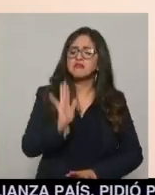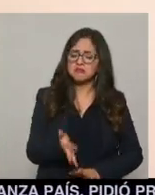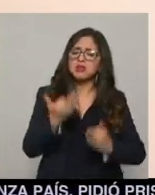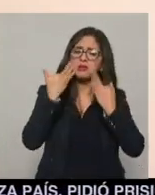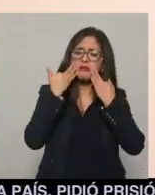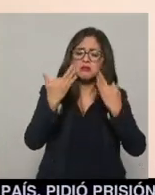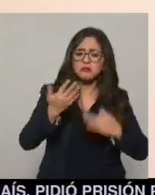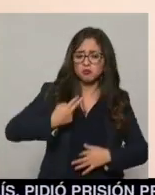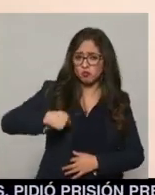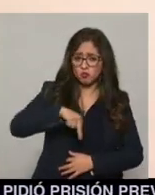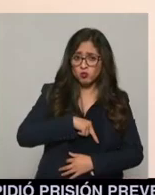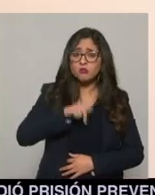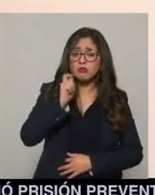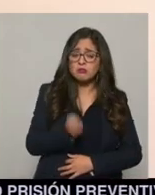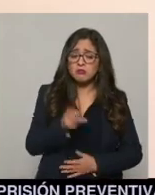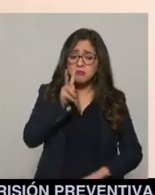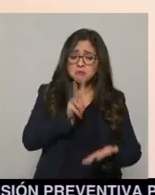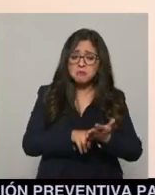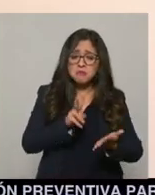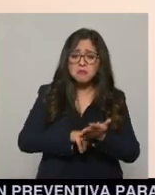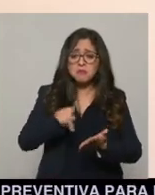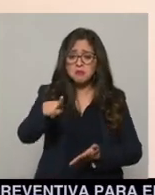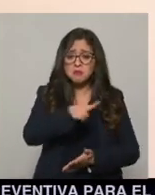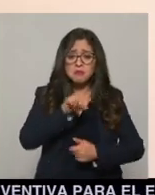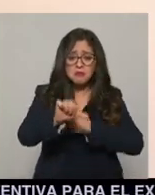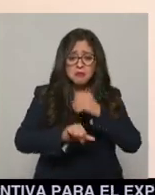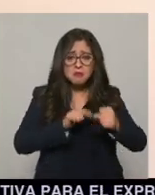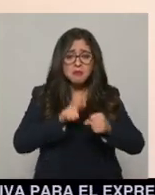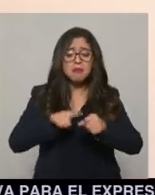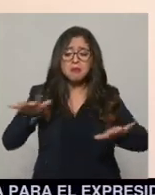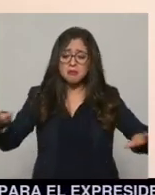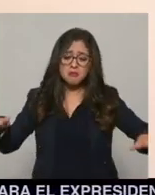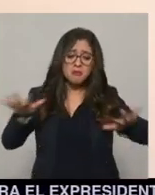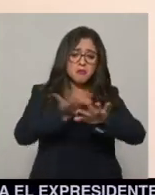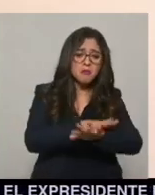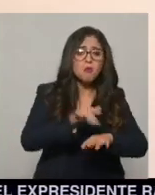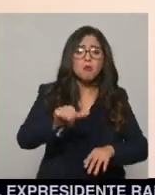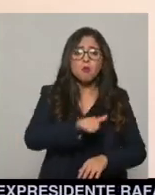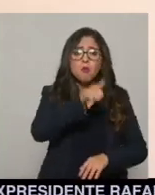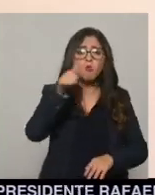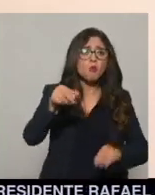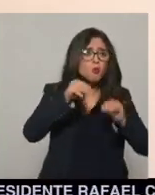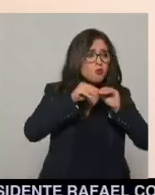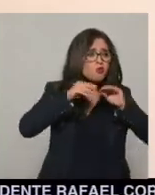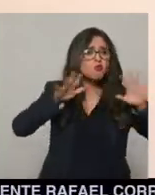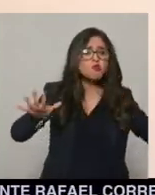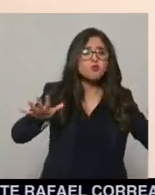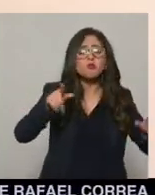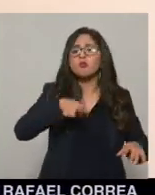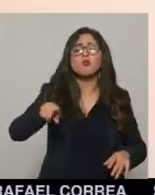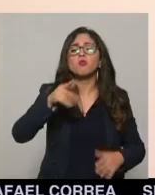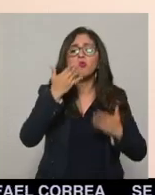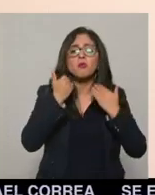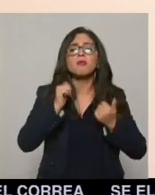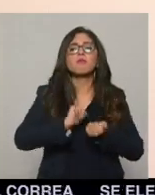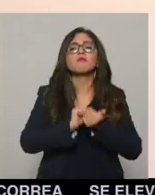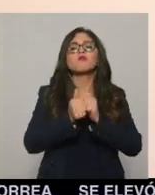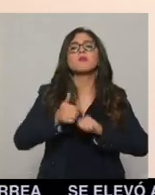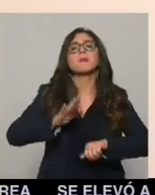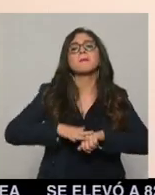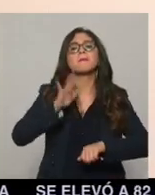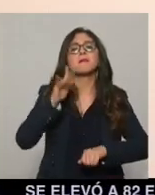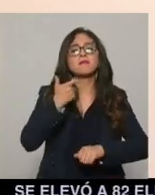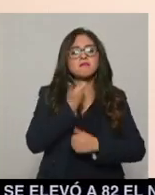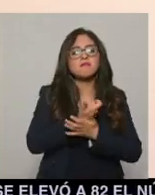que si nosotros resignificamos el uso de los animales y los sustituimos por espectáculos incruentos, hay más dinero, porque hay más